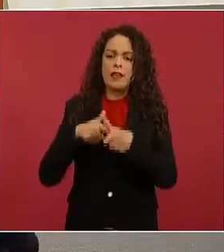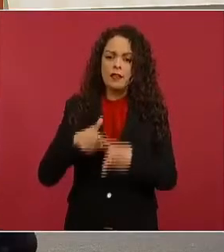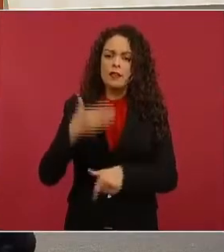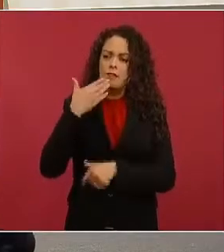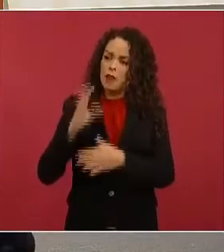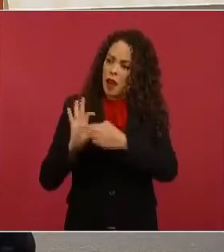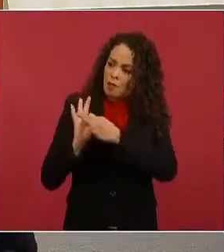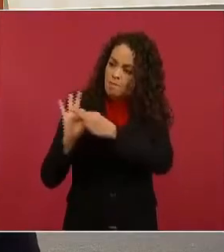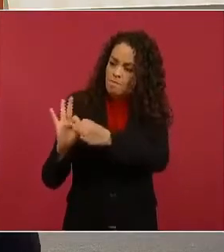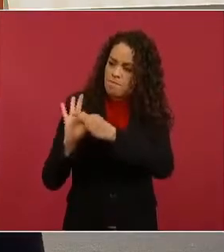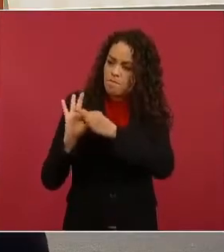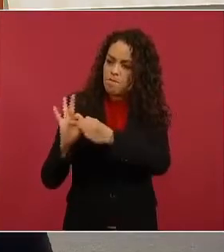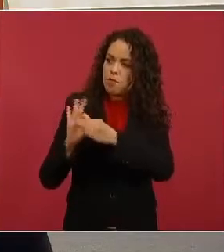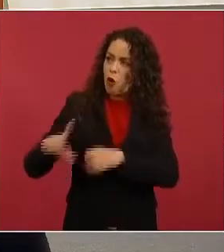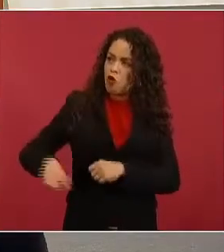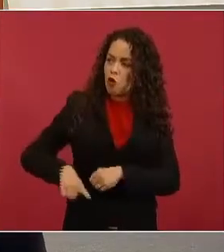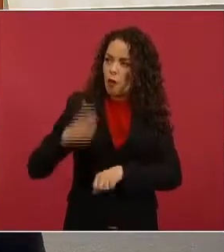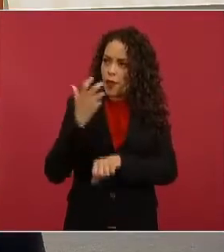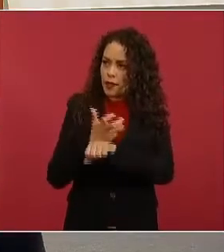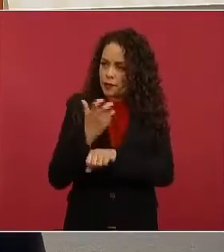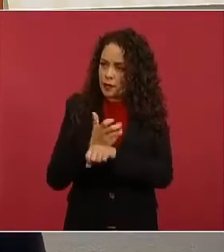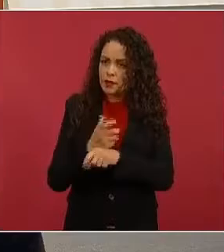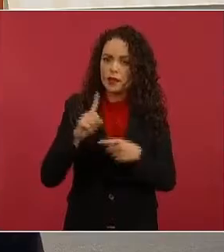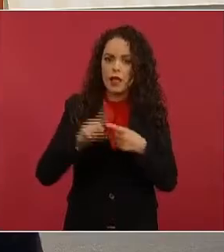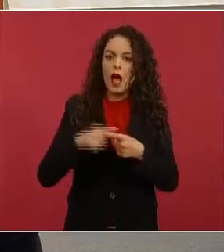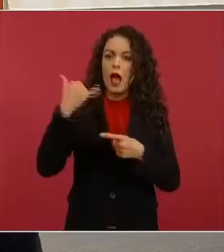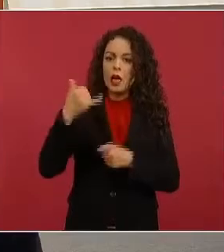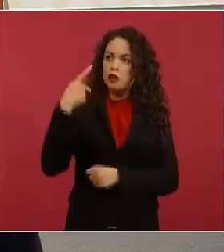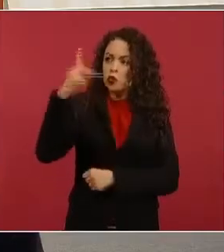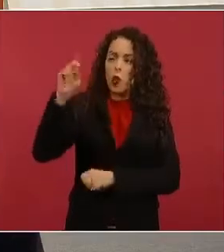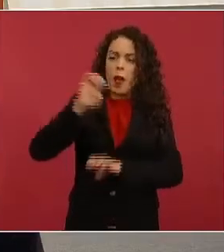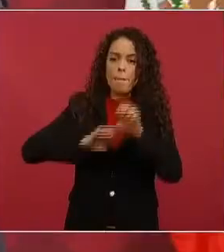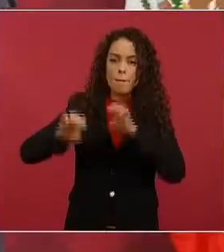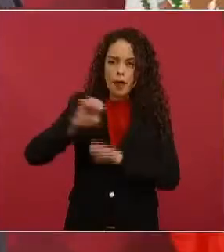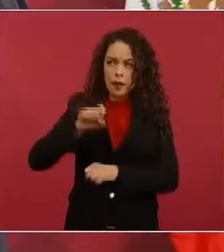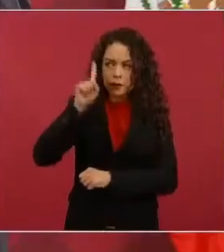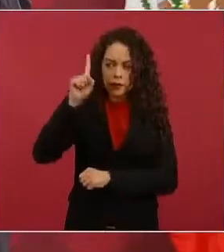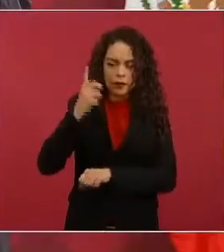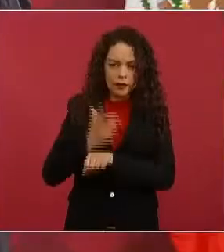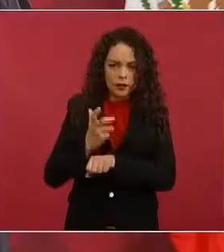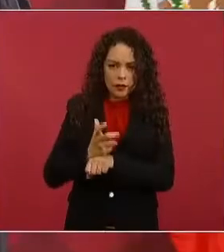Estados Unidos ni con las empresas de ese país,